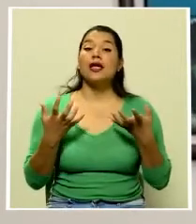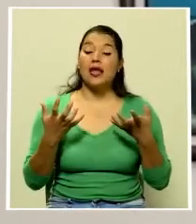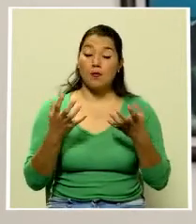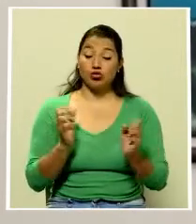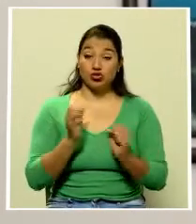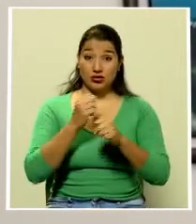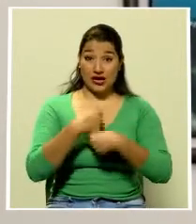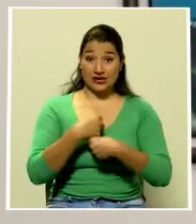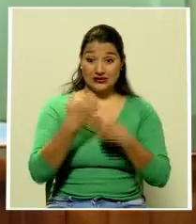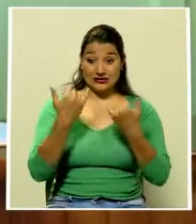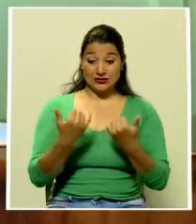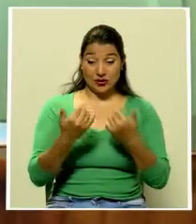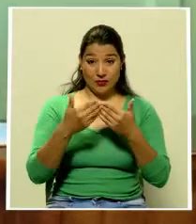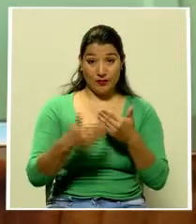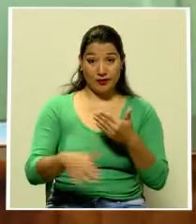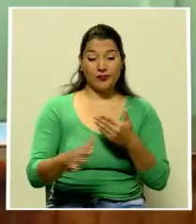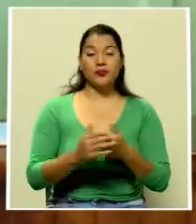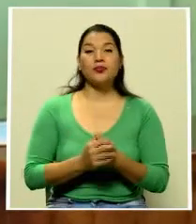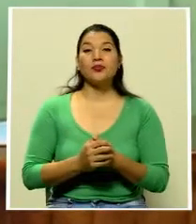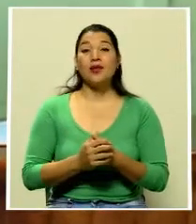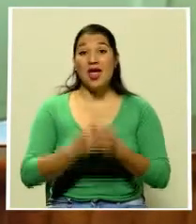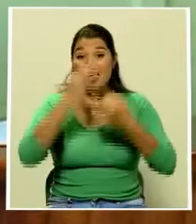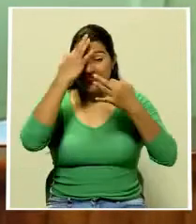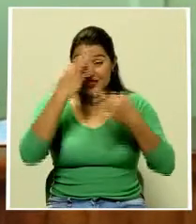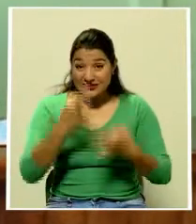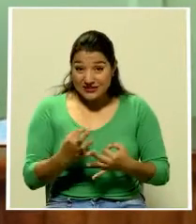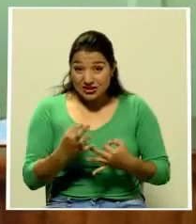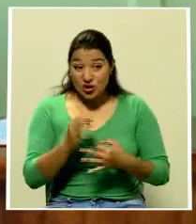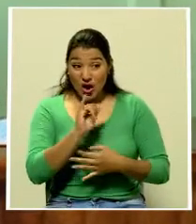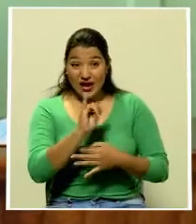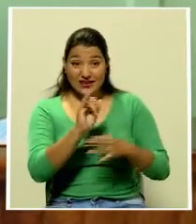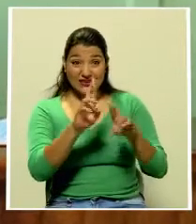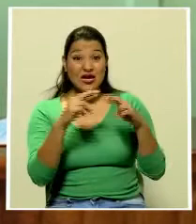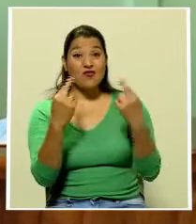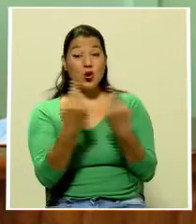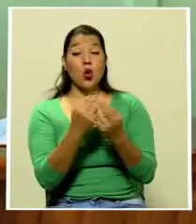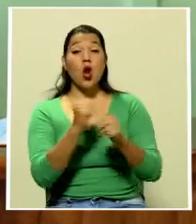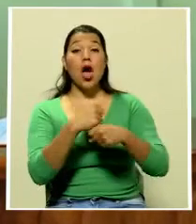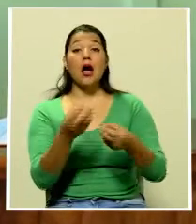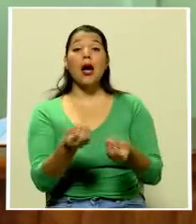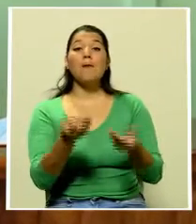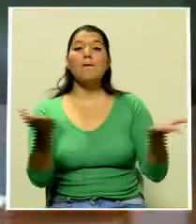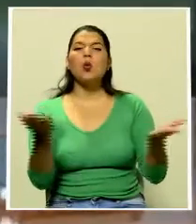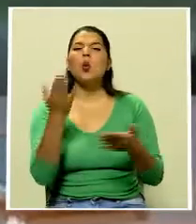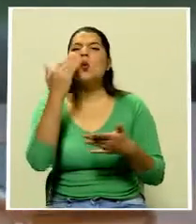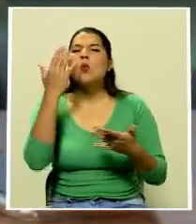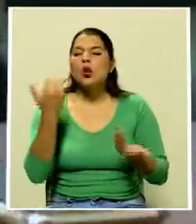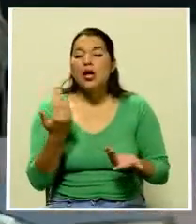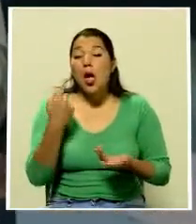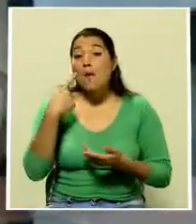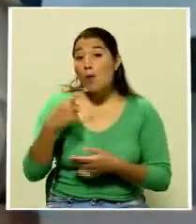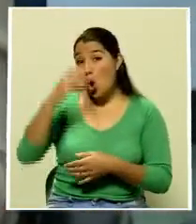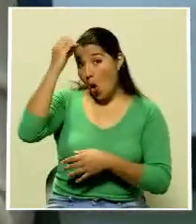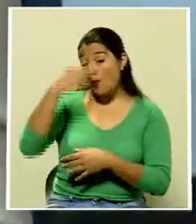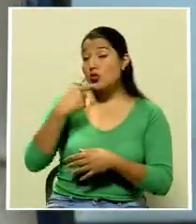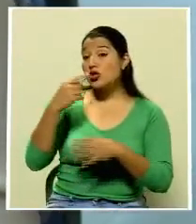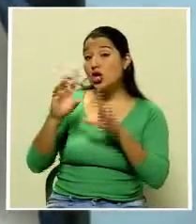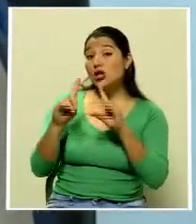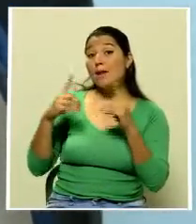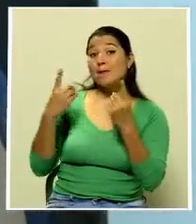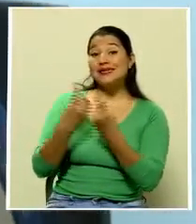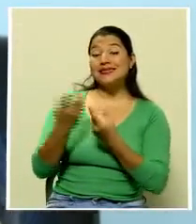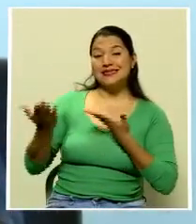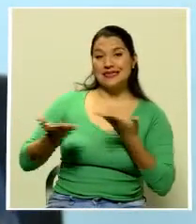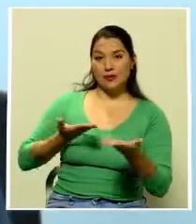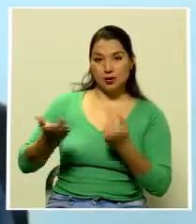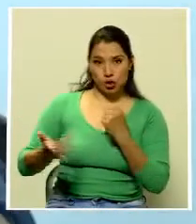los próximos días. La decisión de que esta sesión sea pública se tomó a partir de un criterio emitido por el Departamento de Servicios